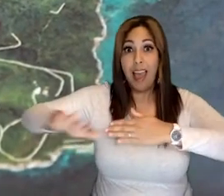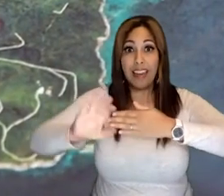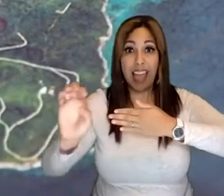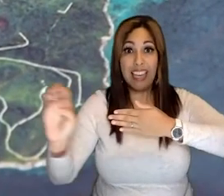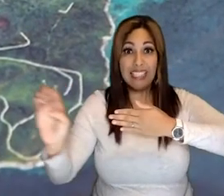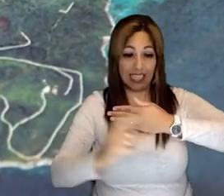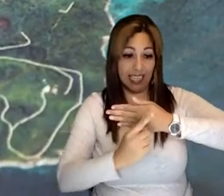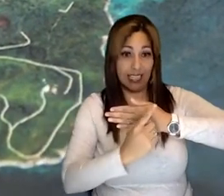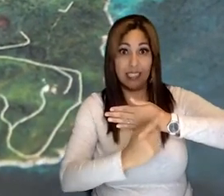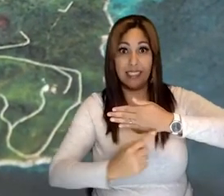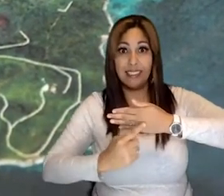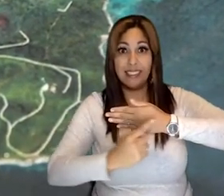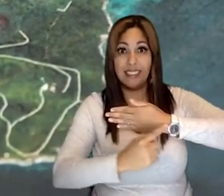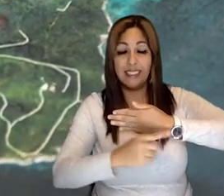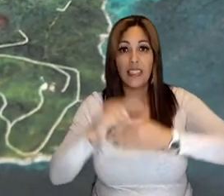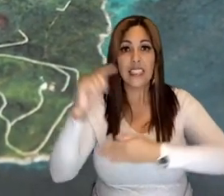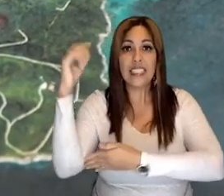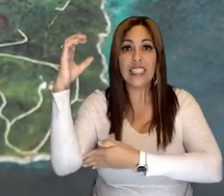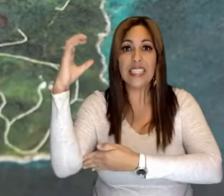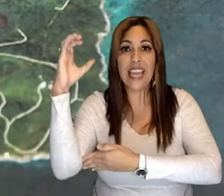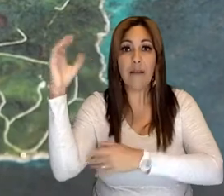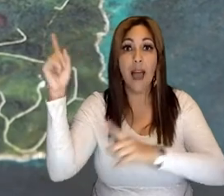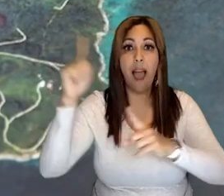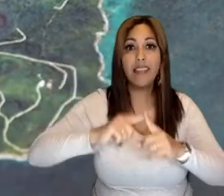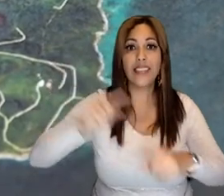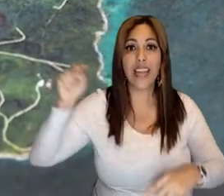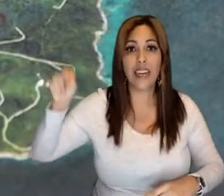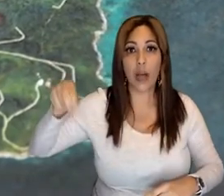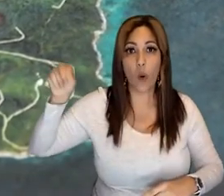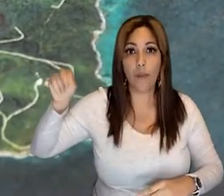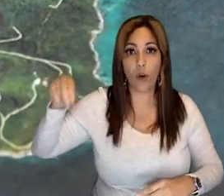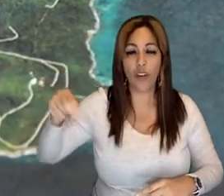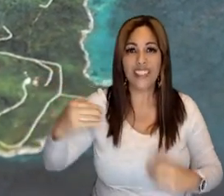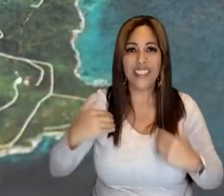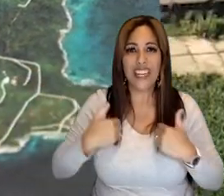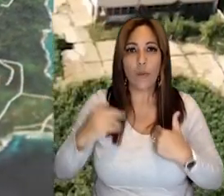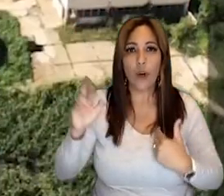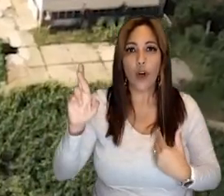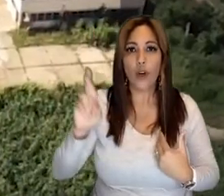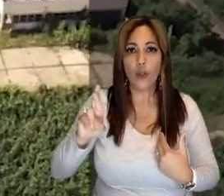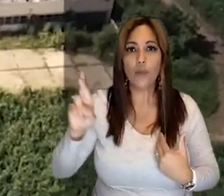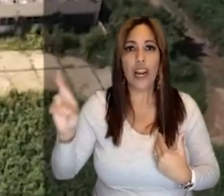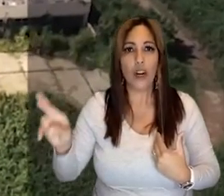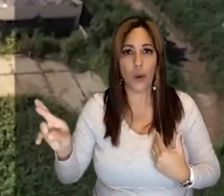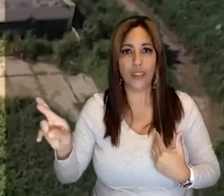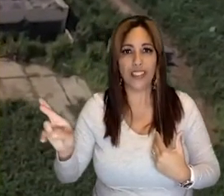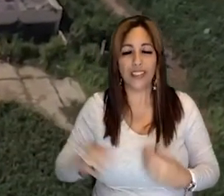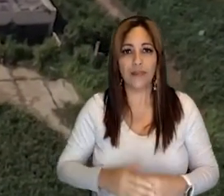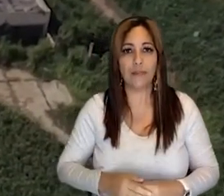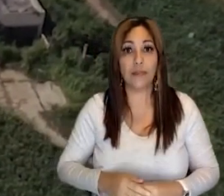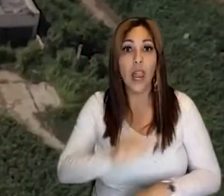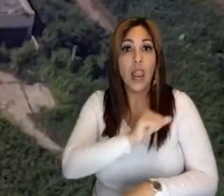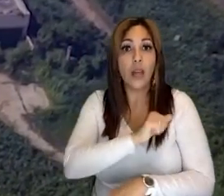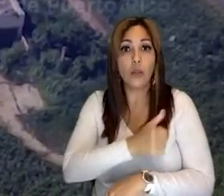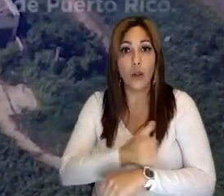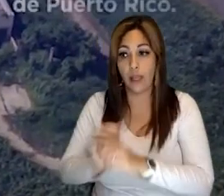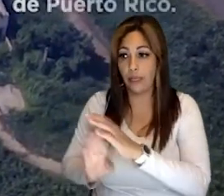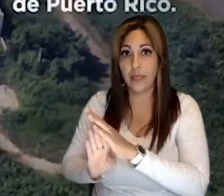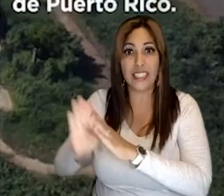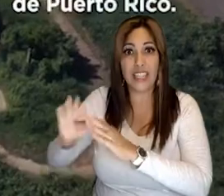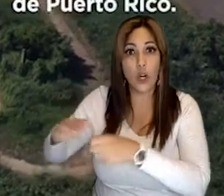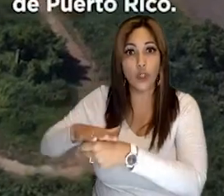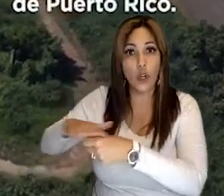En la costa este de Puerto Rico, de Ceiba a Naguabo, se extiende lo que conocemos como Roosevelt Roads. La Autoridad